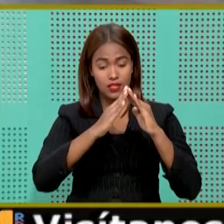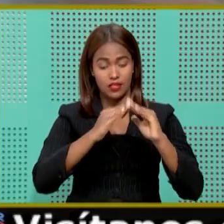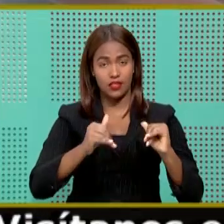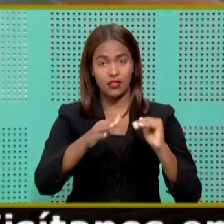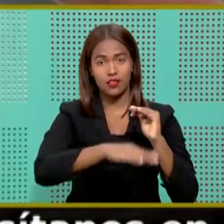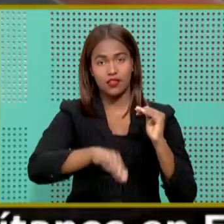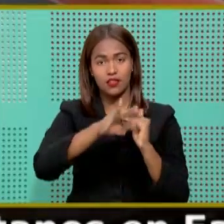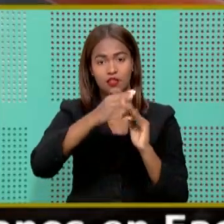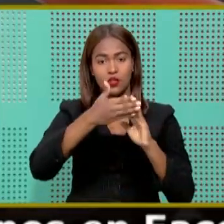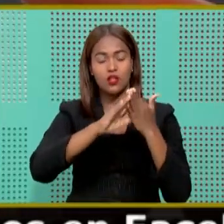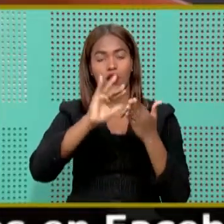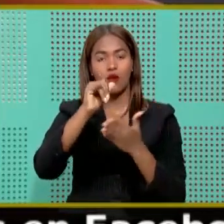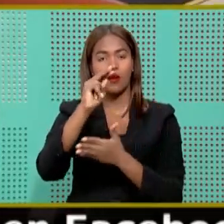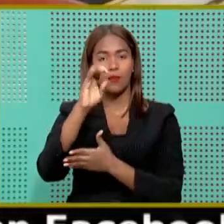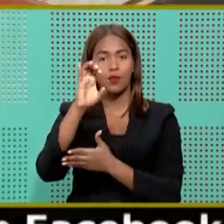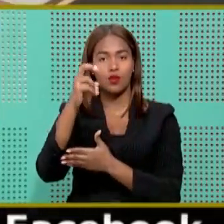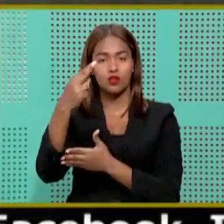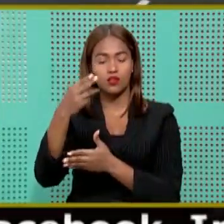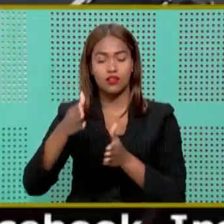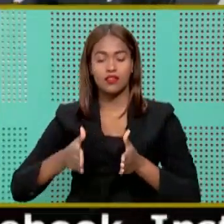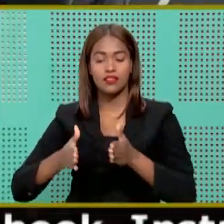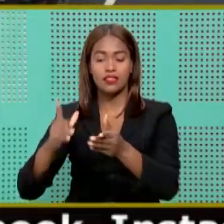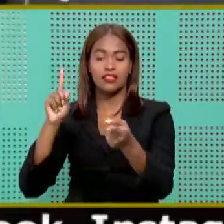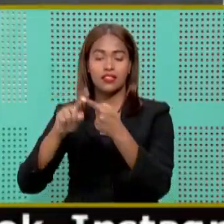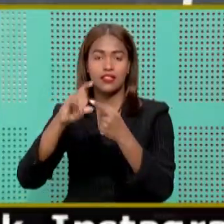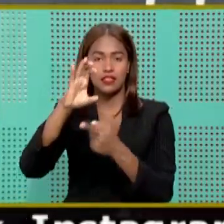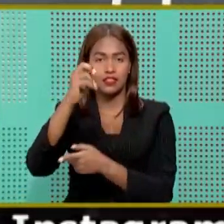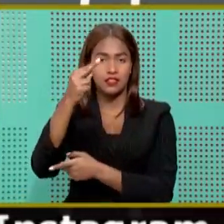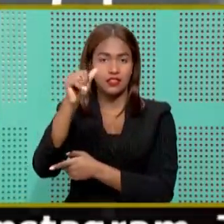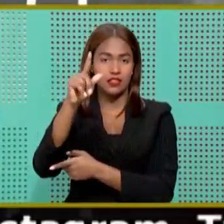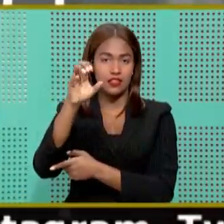Ciudad Juan Bosch hasta la Avenida Charles de Gaulle.